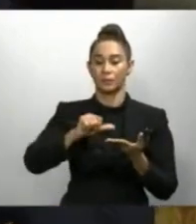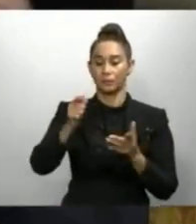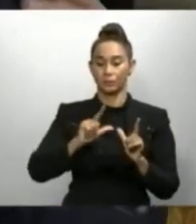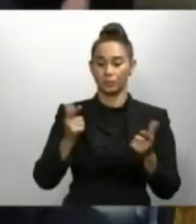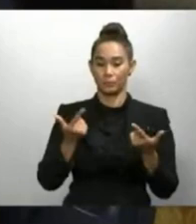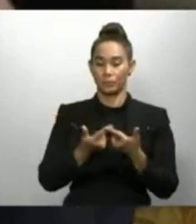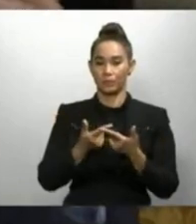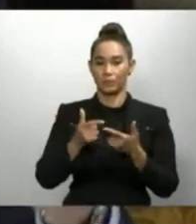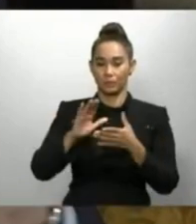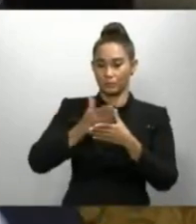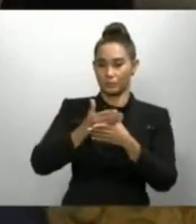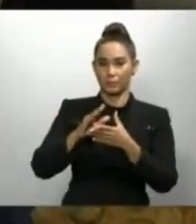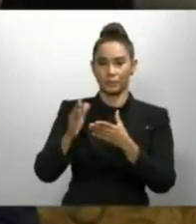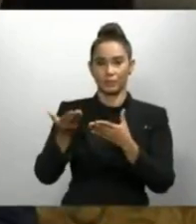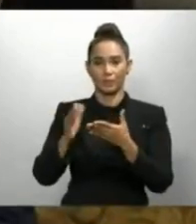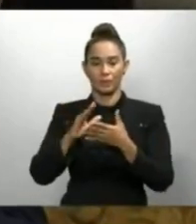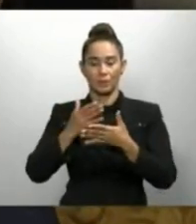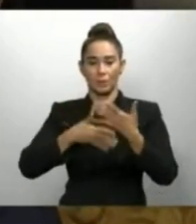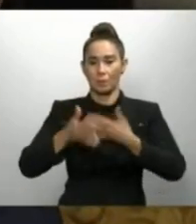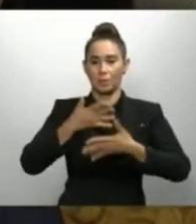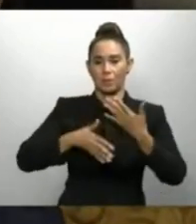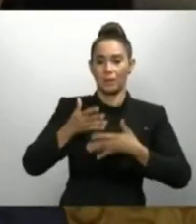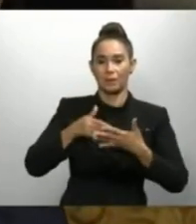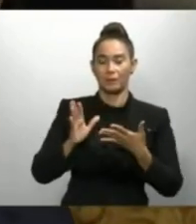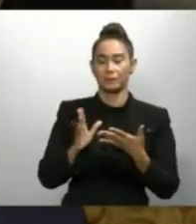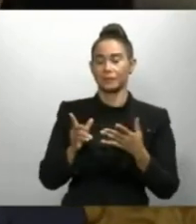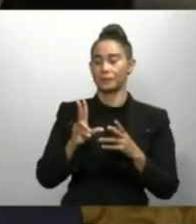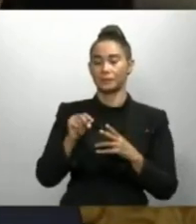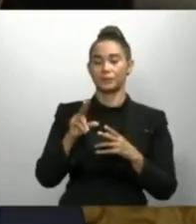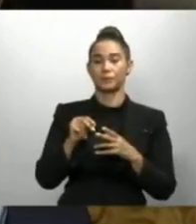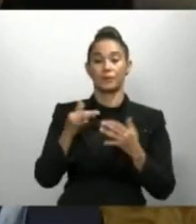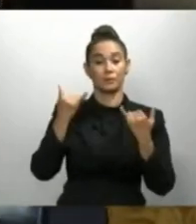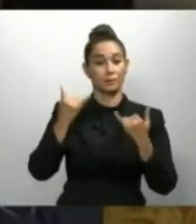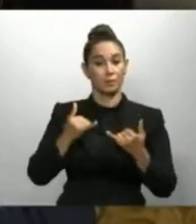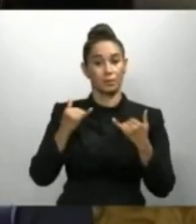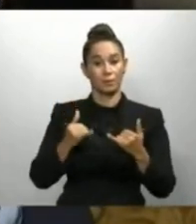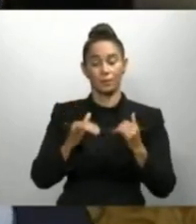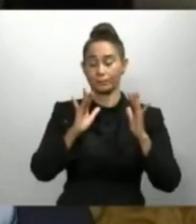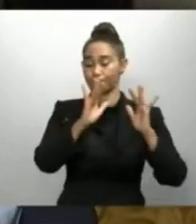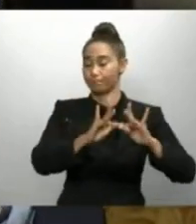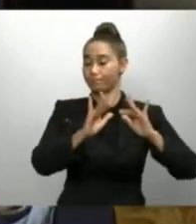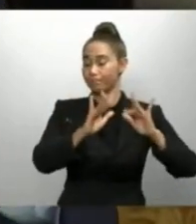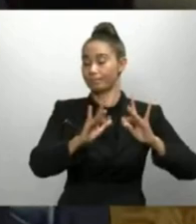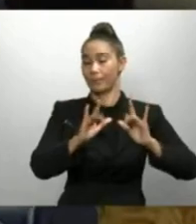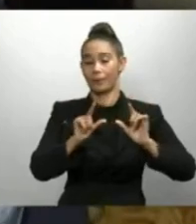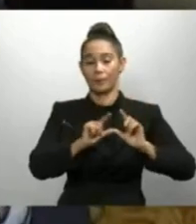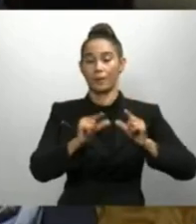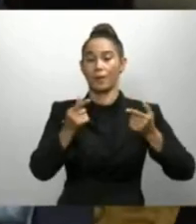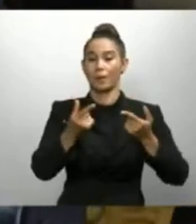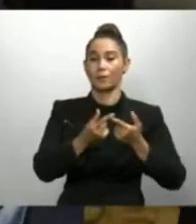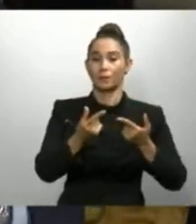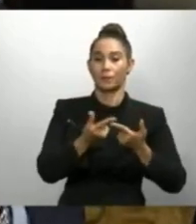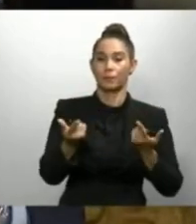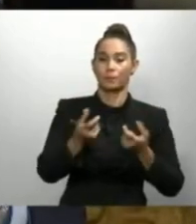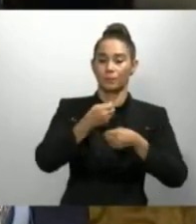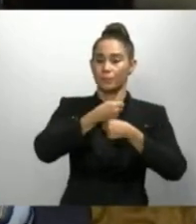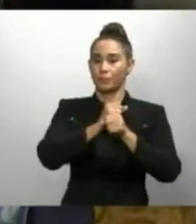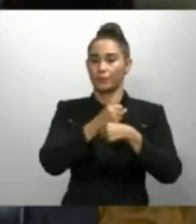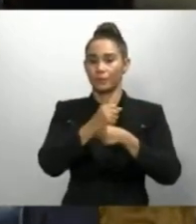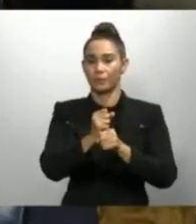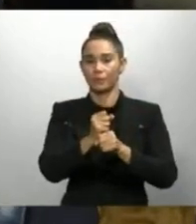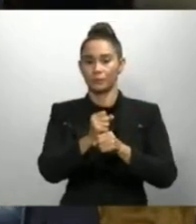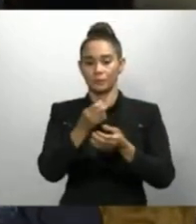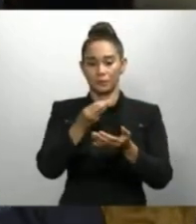formales de diversión o de consumo. Hasta ahora, y vuelvo y digo, lamentablemente se han estafado y se han estimulado a